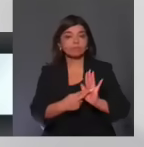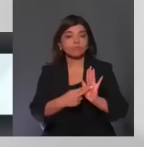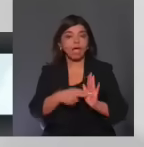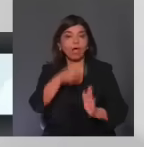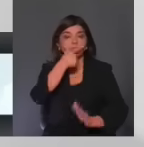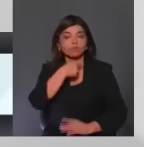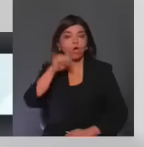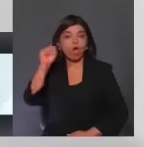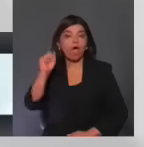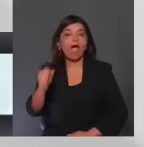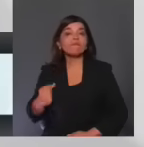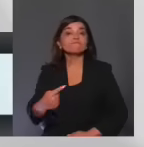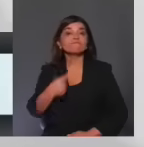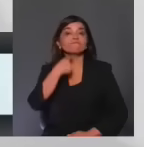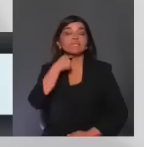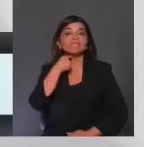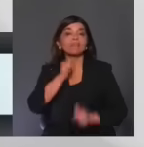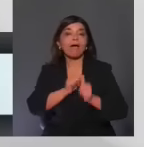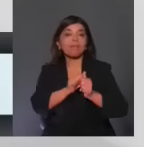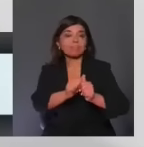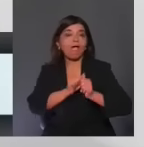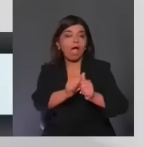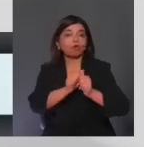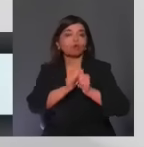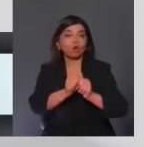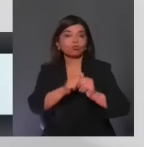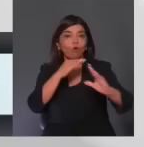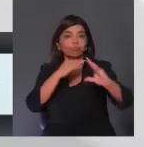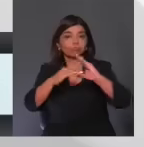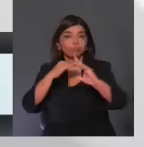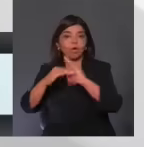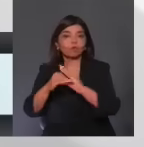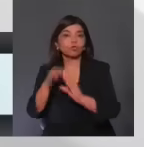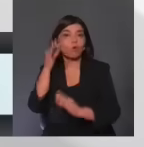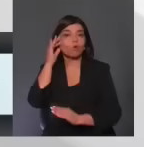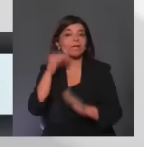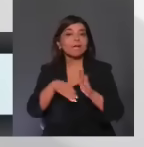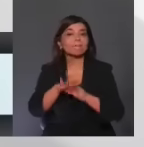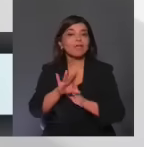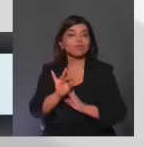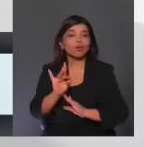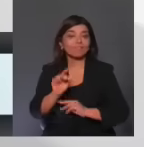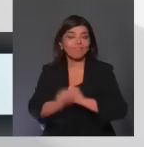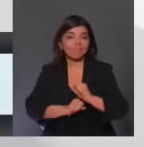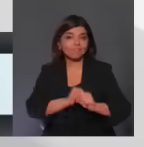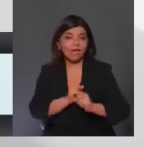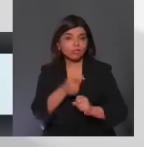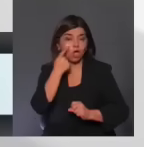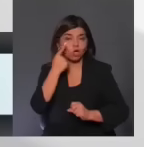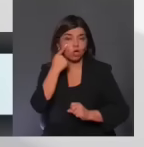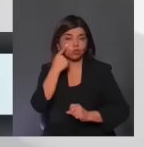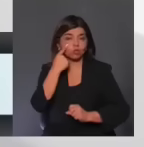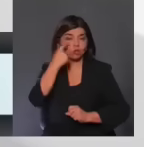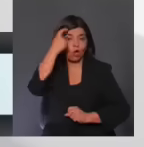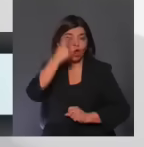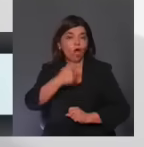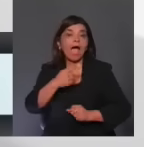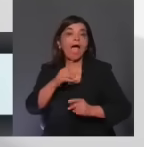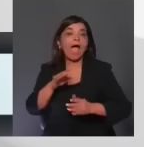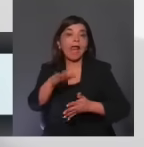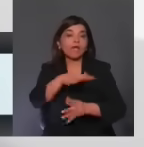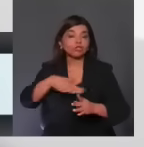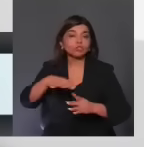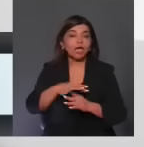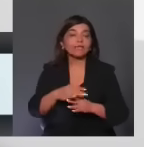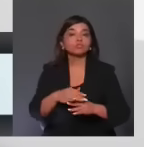de un acoso sistemático vía correo electrónico por parte de una mujer mayor de edad que conoció a mi representado en el contexto de su práctica